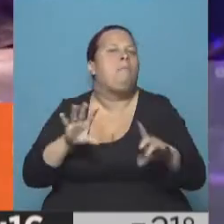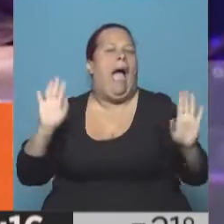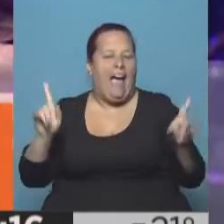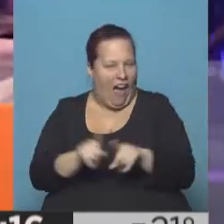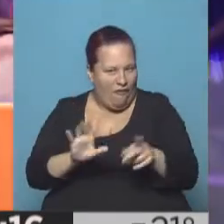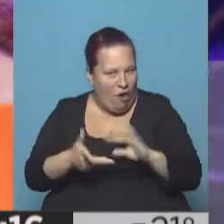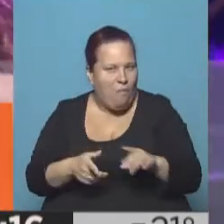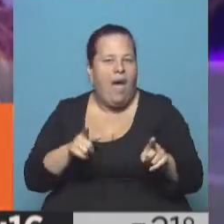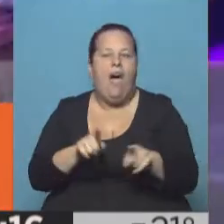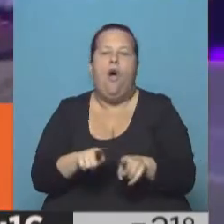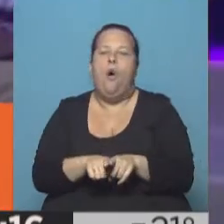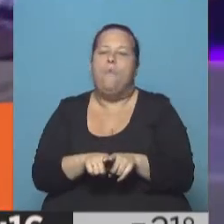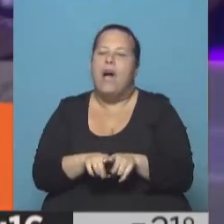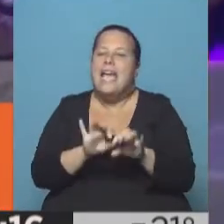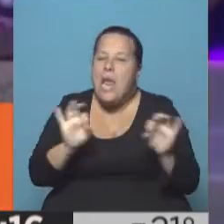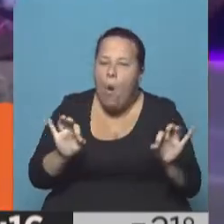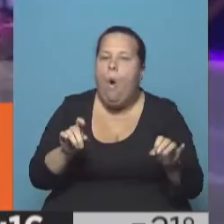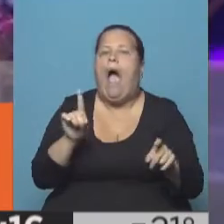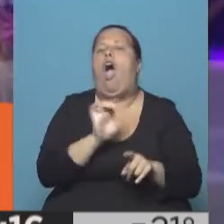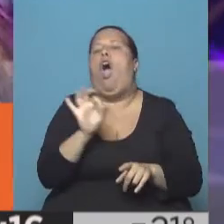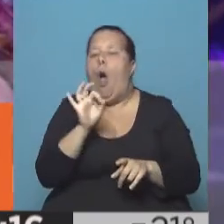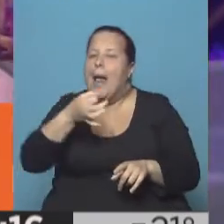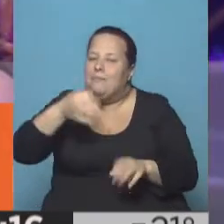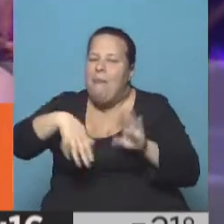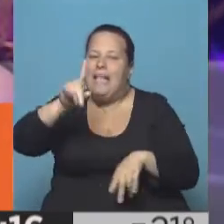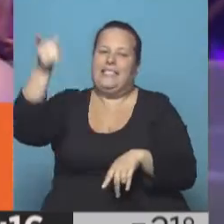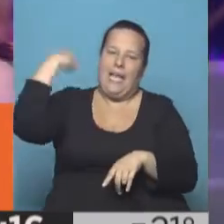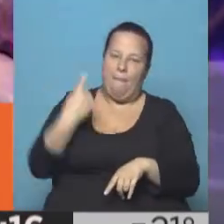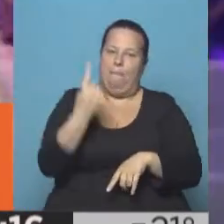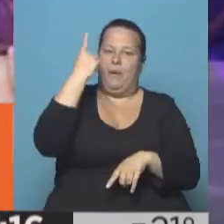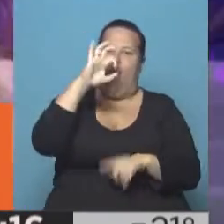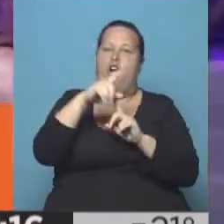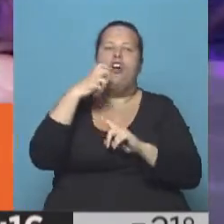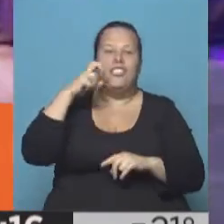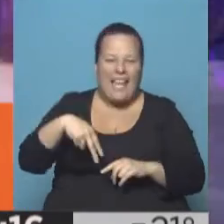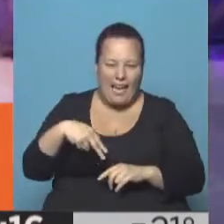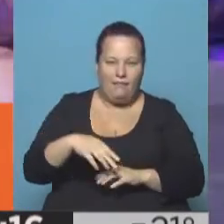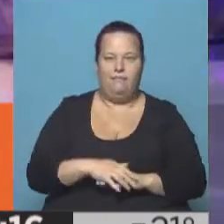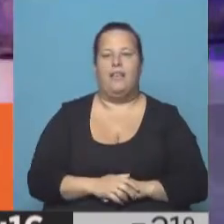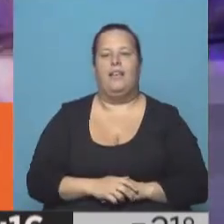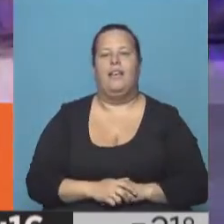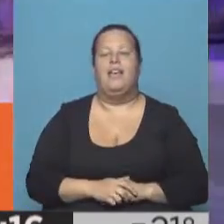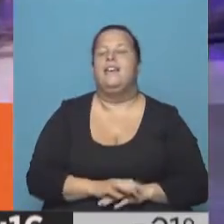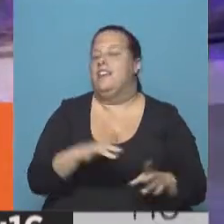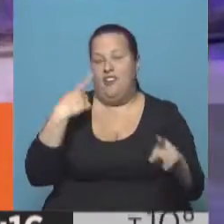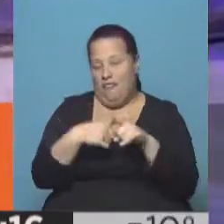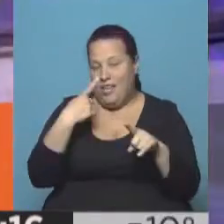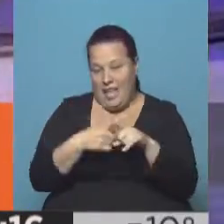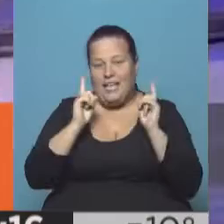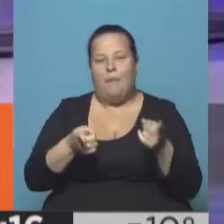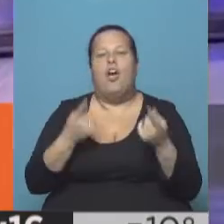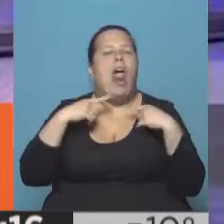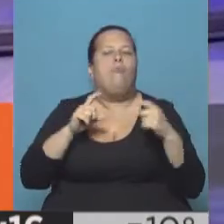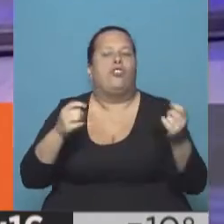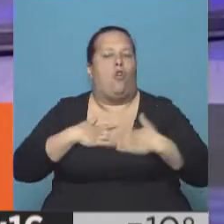diría igual o más más más especial que aquella primera vez en cosquín y festejamos además con la